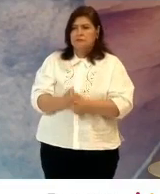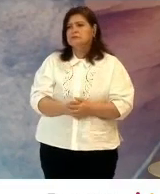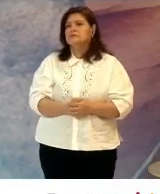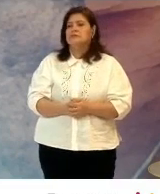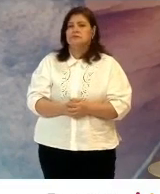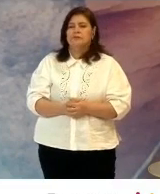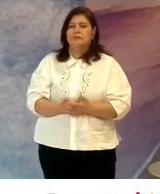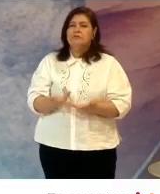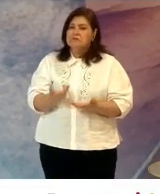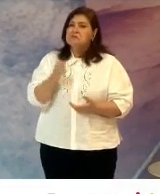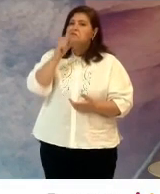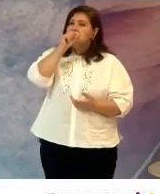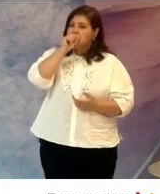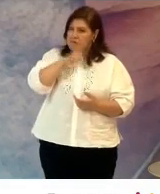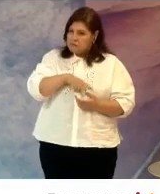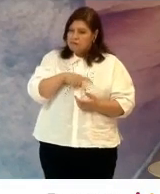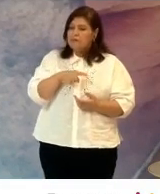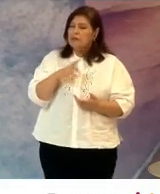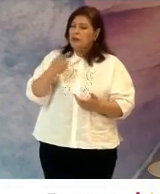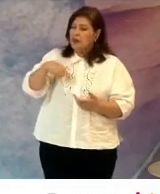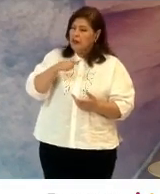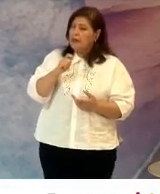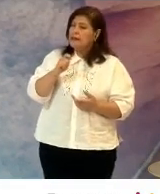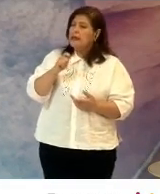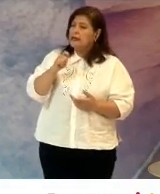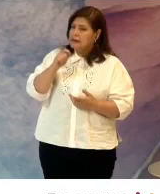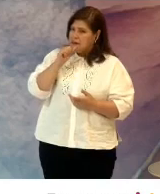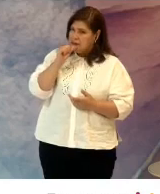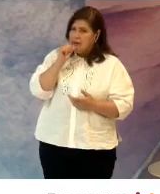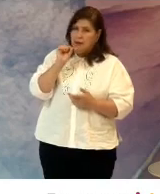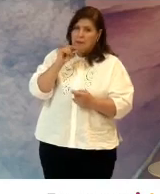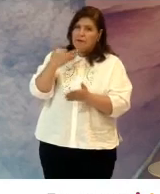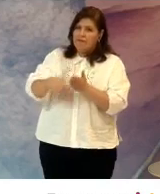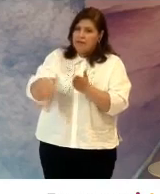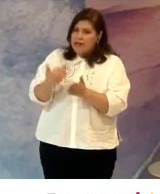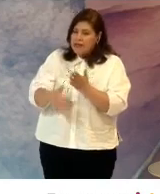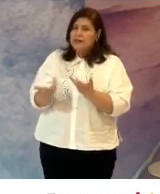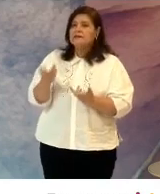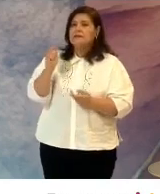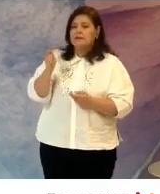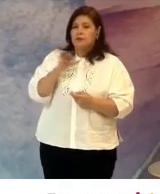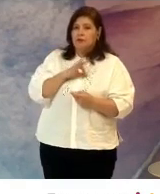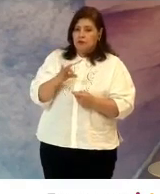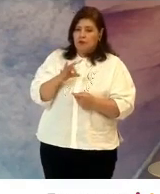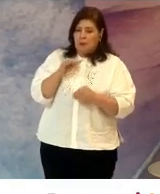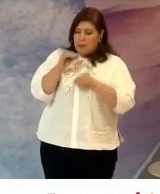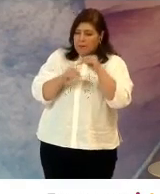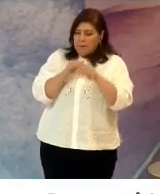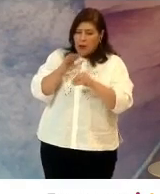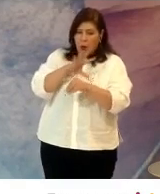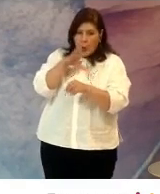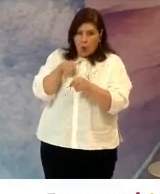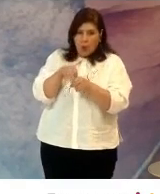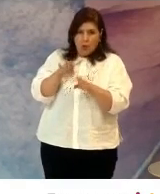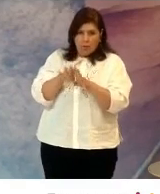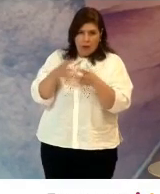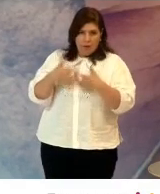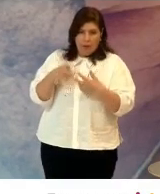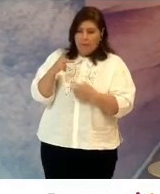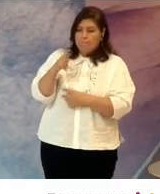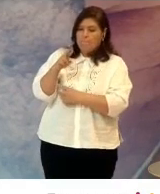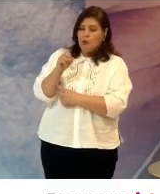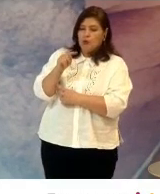Y incluso, aunque todavía no hemos iniciado todo el proceso de prototipos, ya tenemos